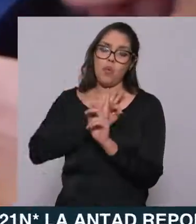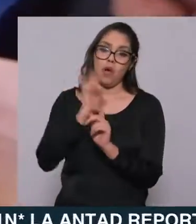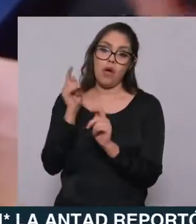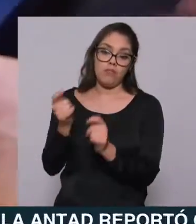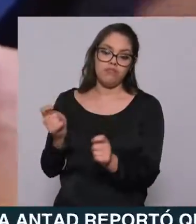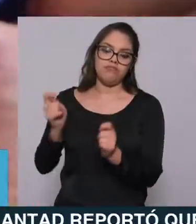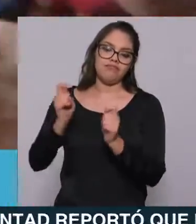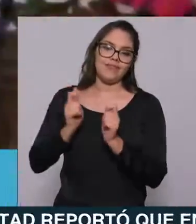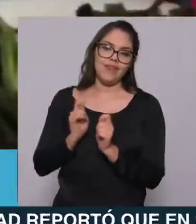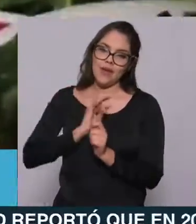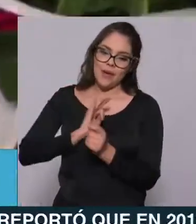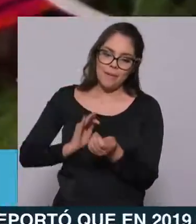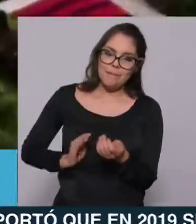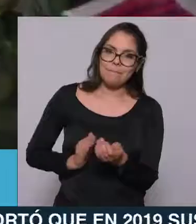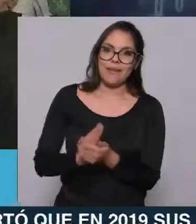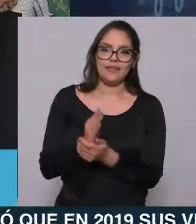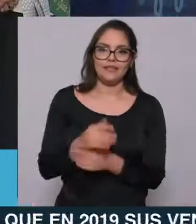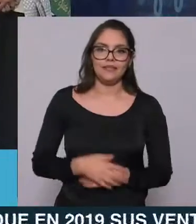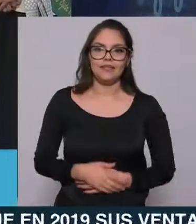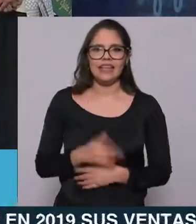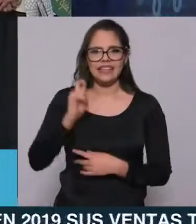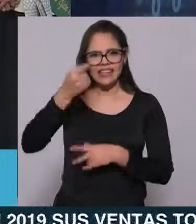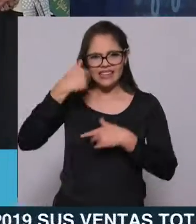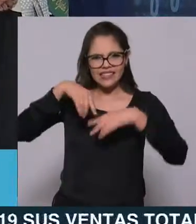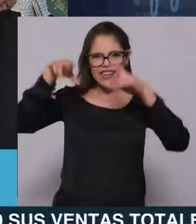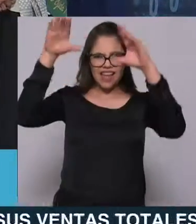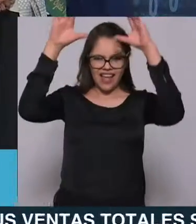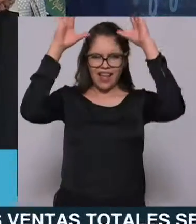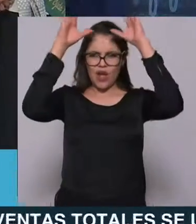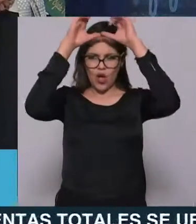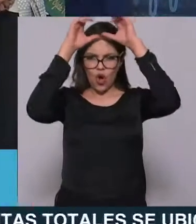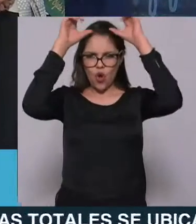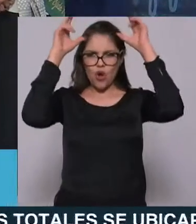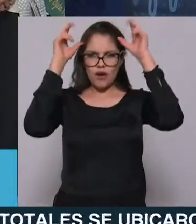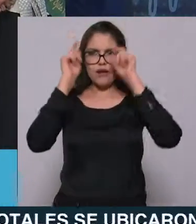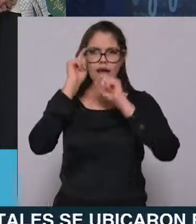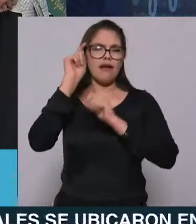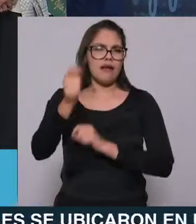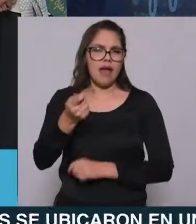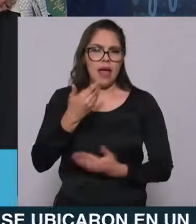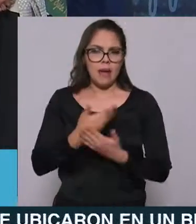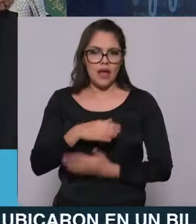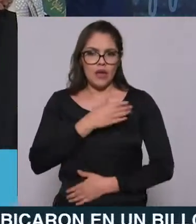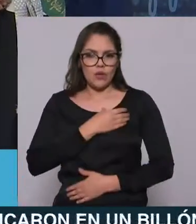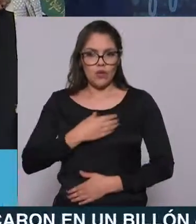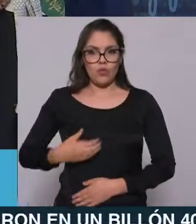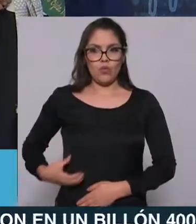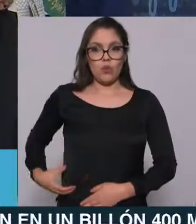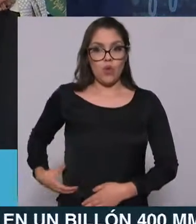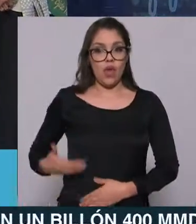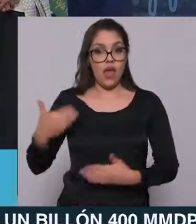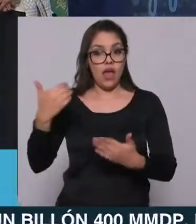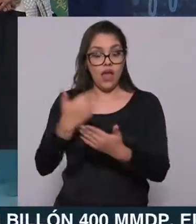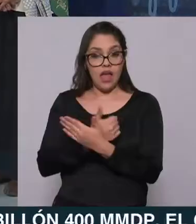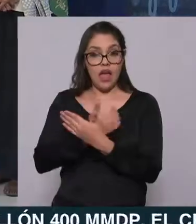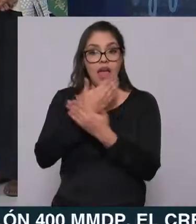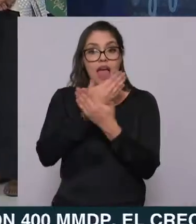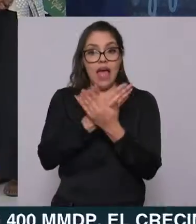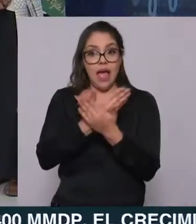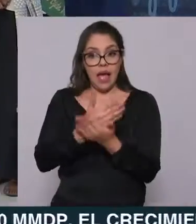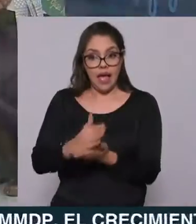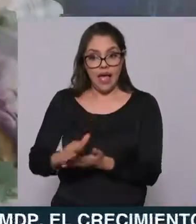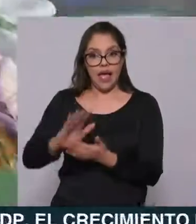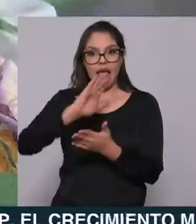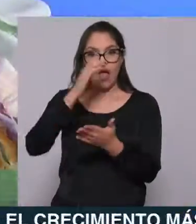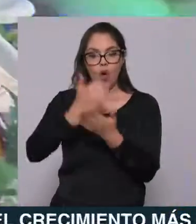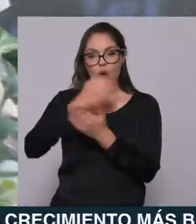a este bello certamen. ¿Y lo que tienes arriba? La corona y la banda nos acredita como ganadoras y embajadoras culturales